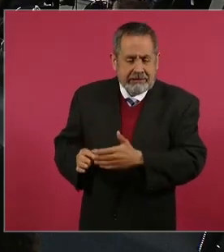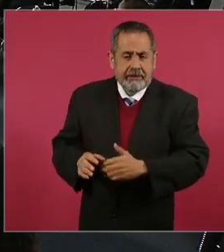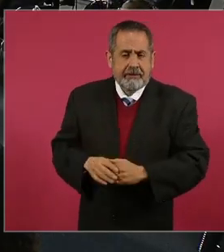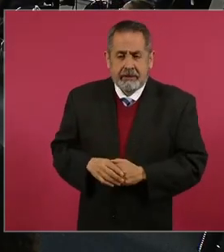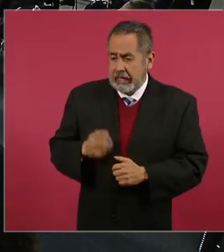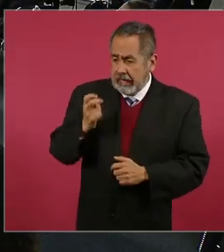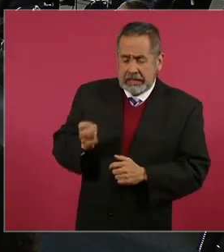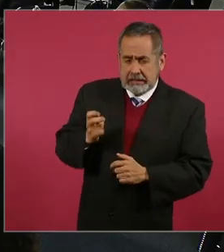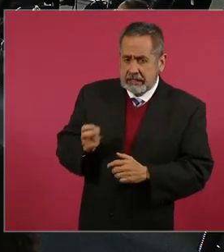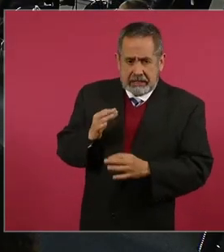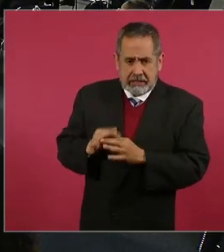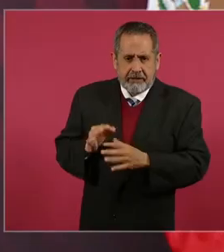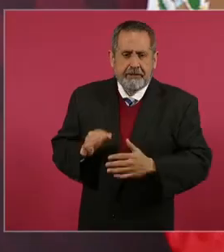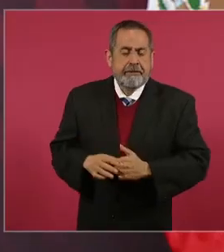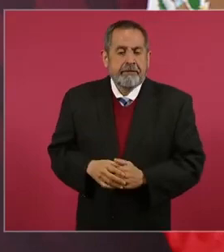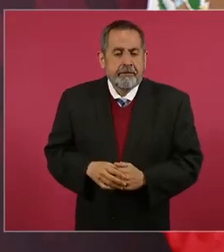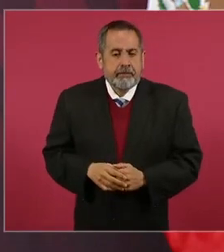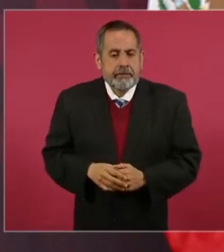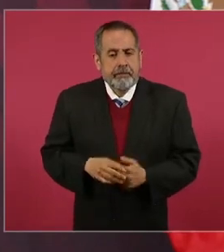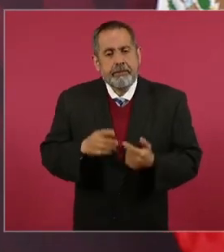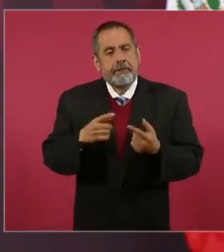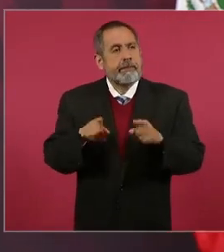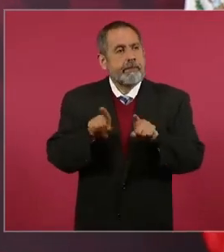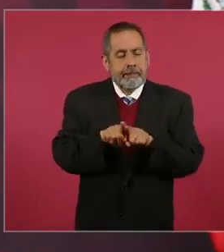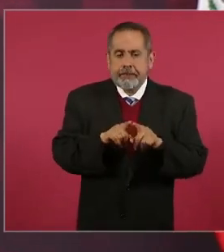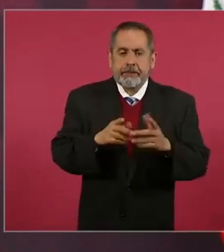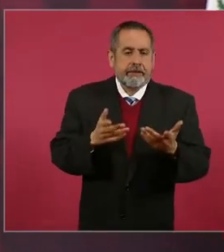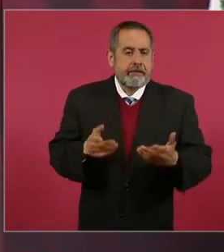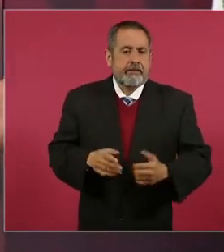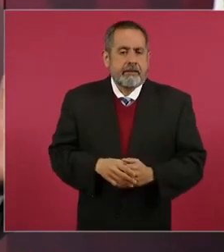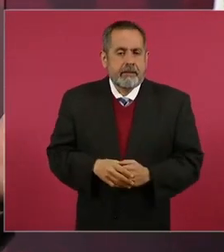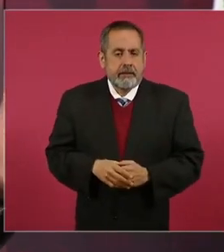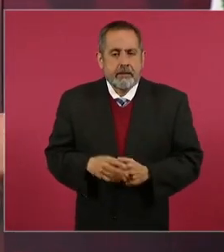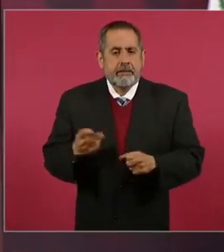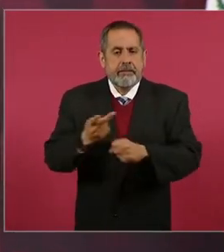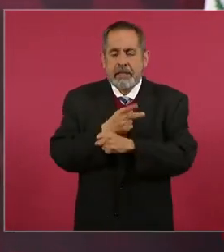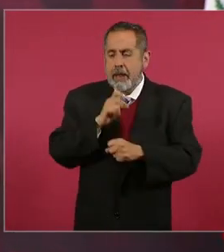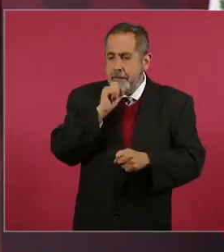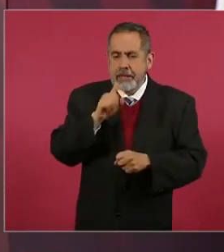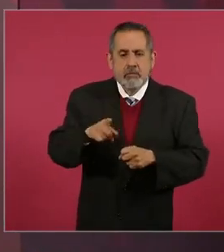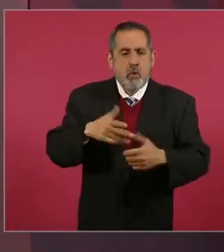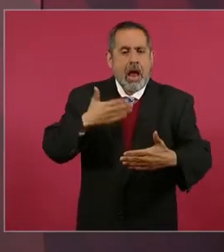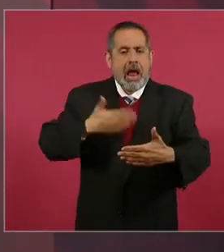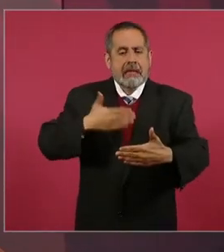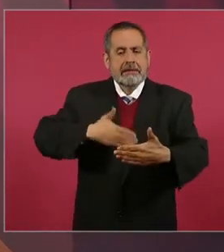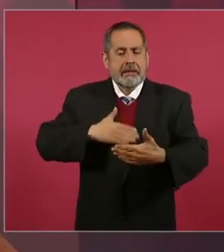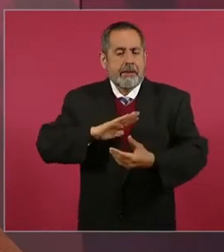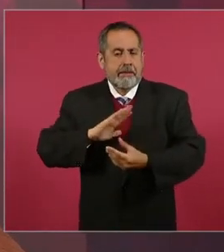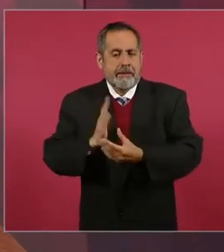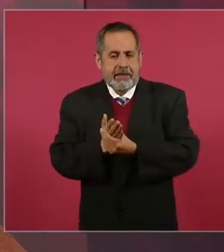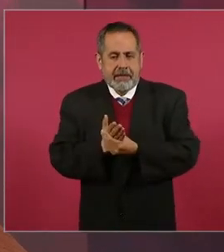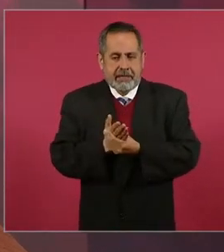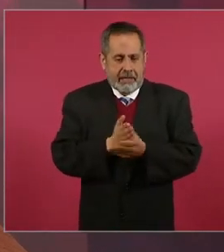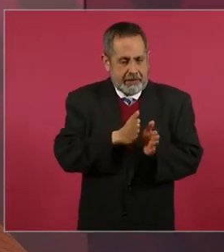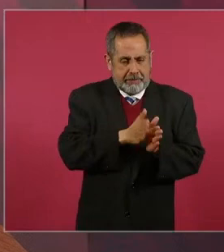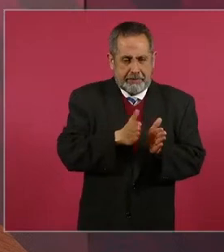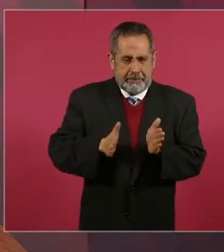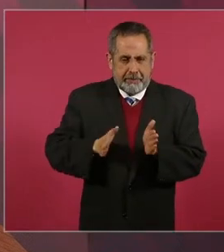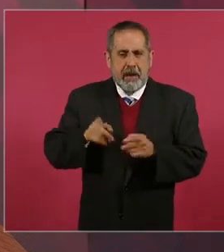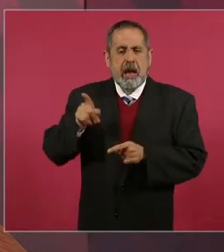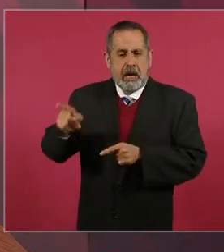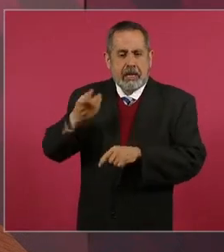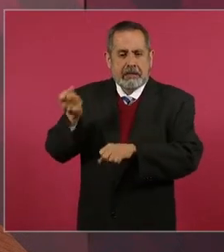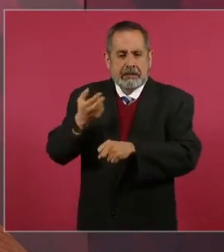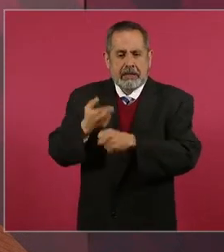que son esas. Bueno, lo mismo pasa con los expedientes de la Secretaría